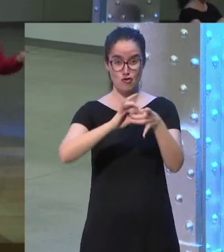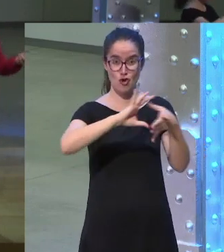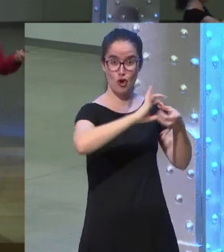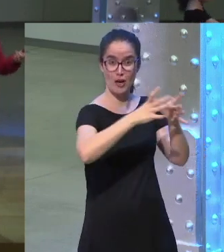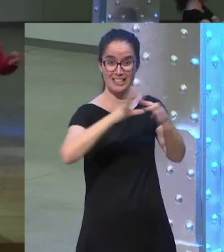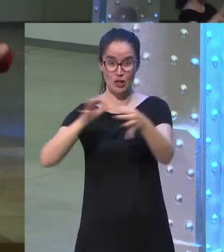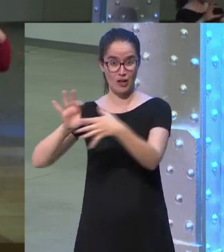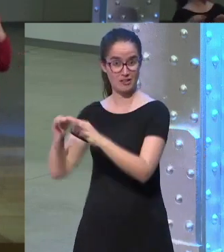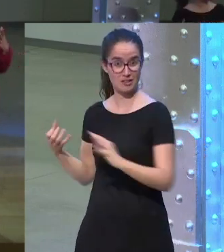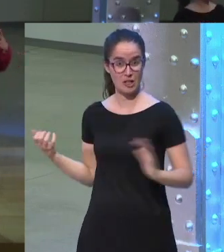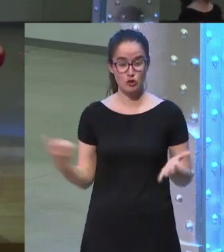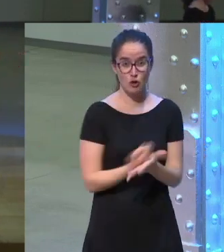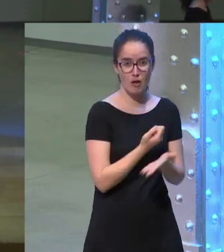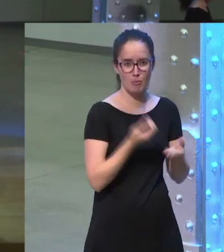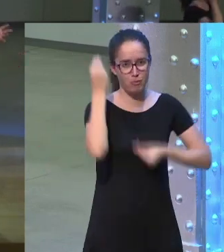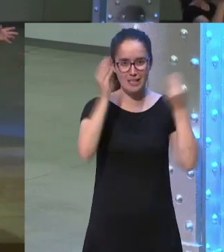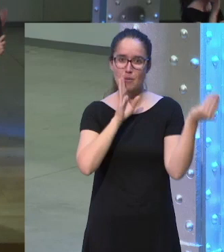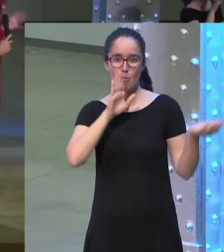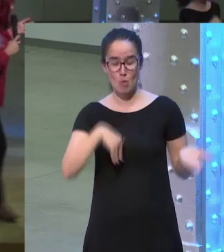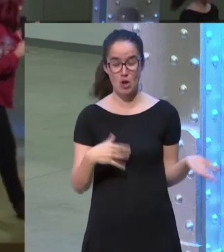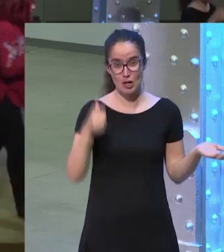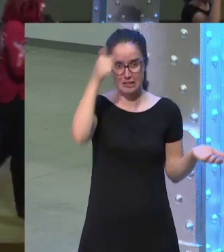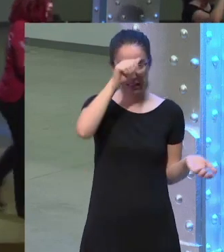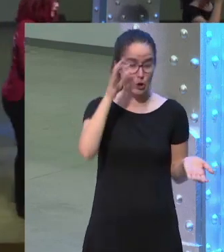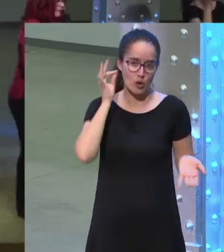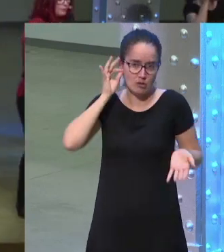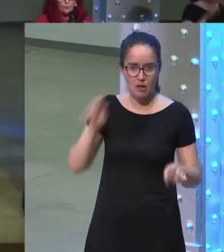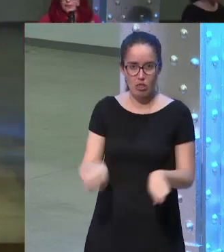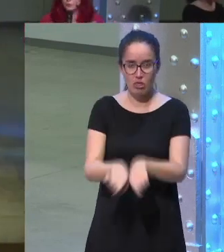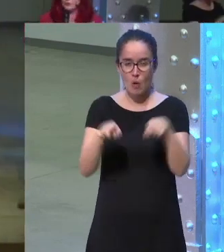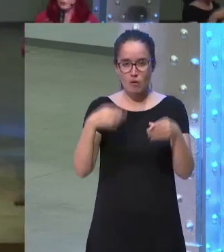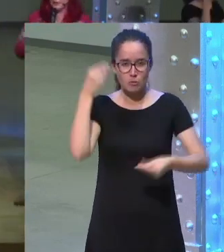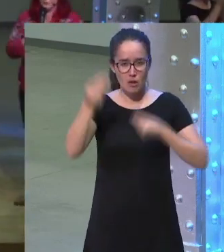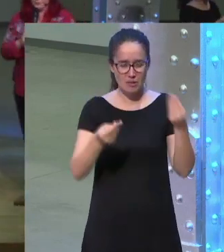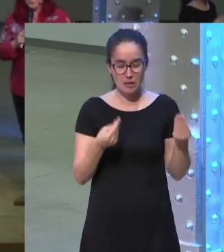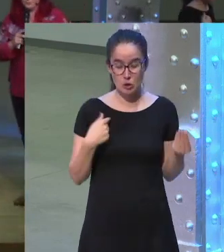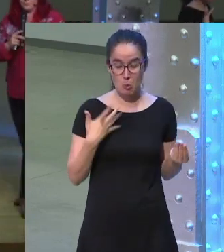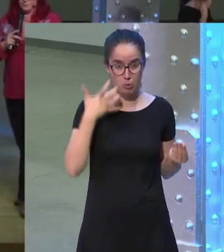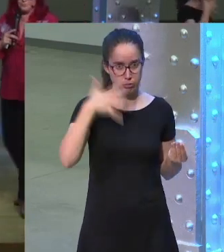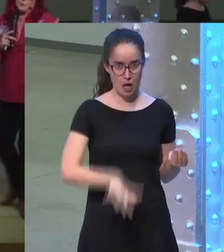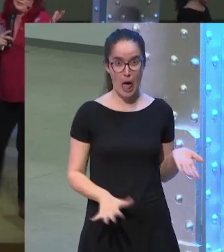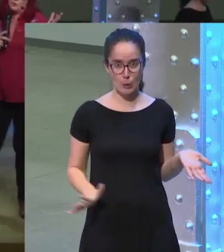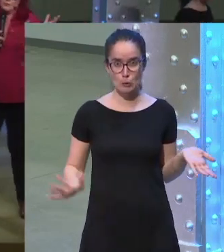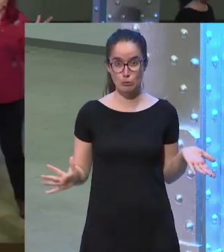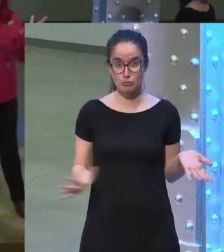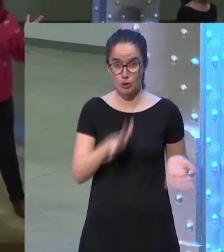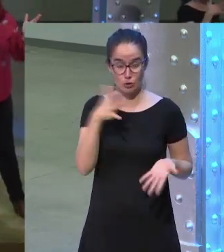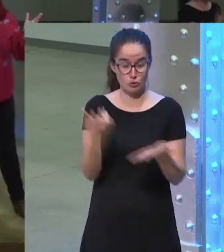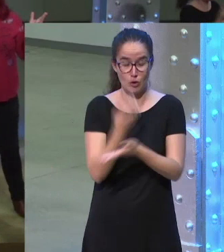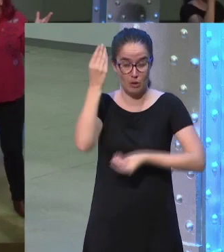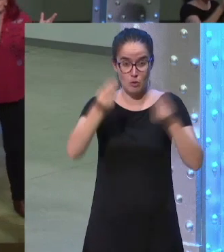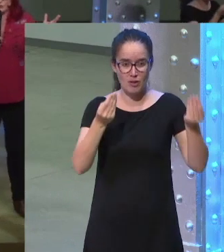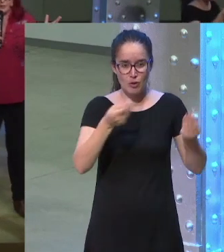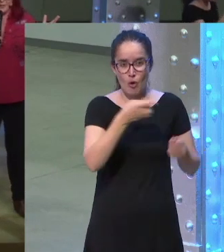que es guay. Entonces ese chico puede pensar, o esta chica, o ven que es un bicho raro, porque eso lo pensamos todos